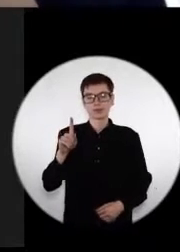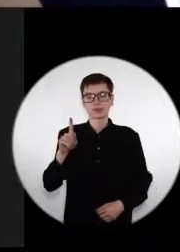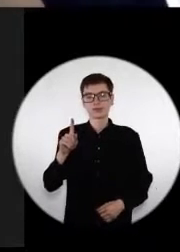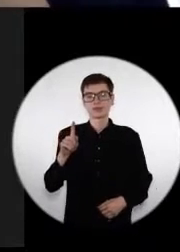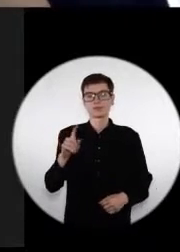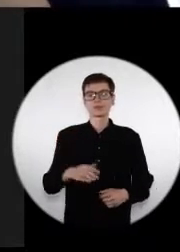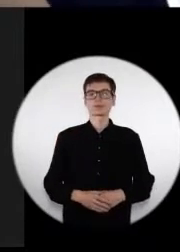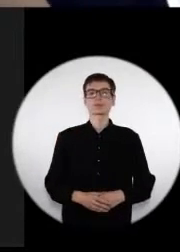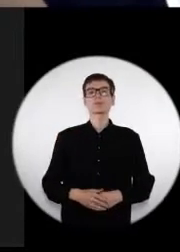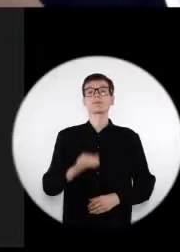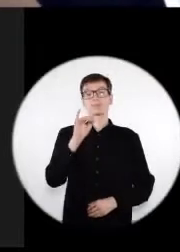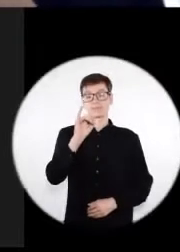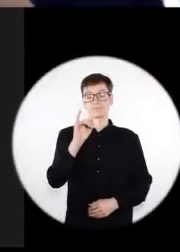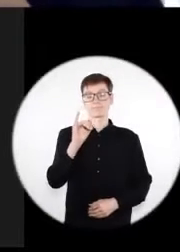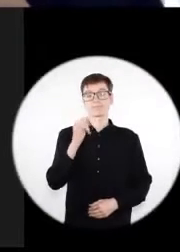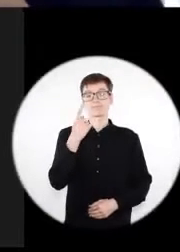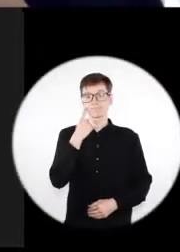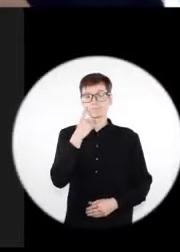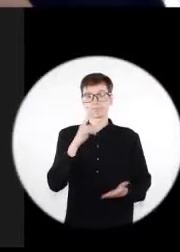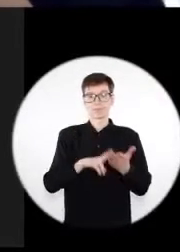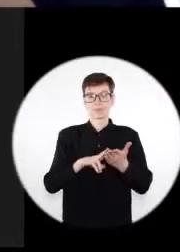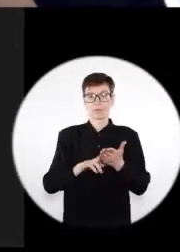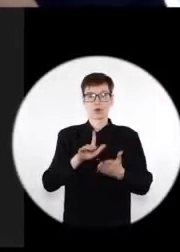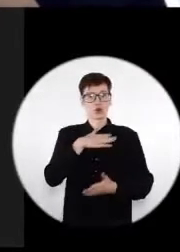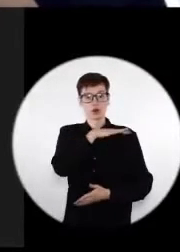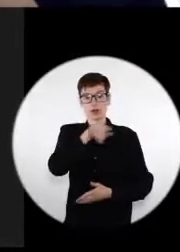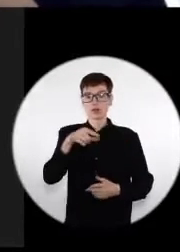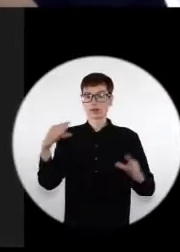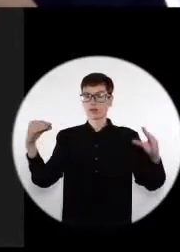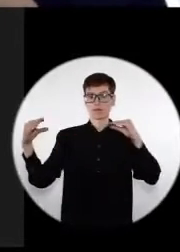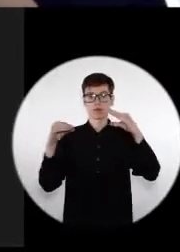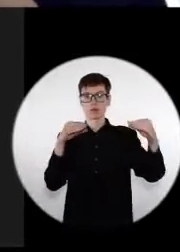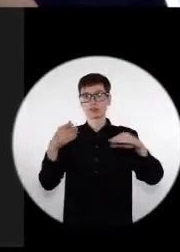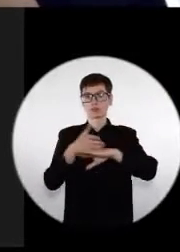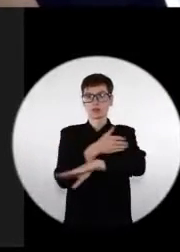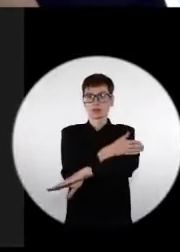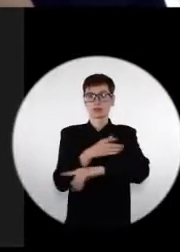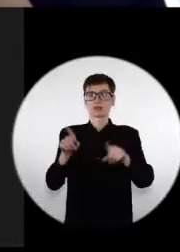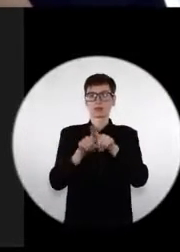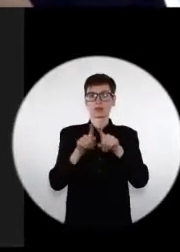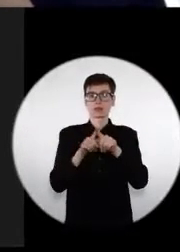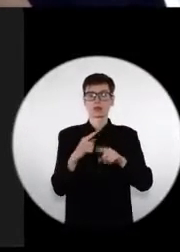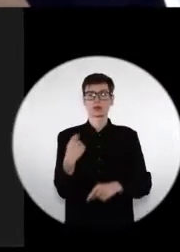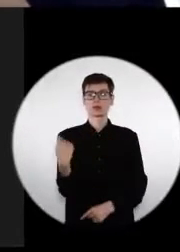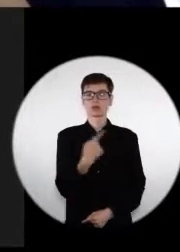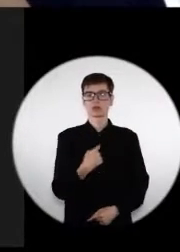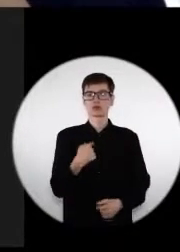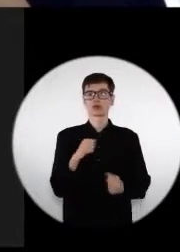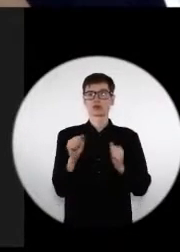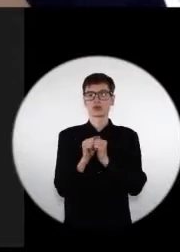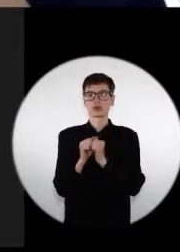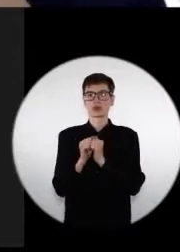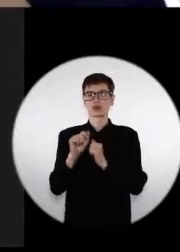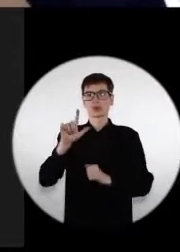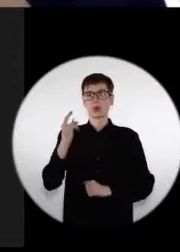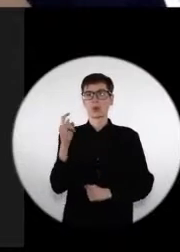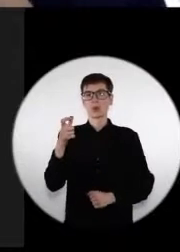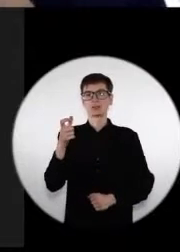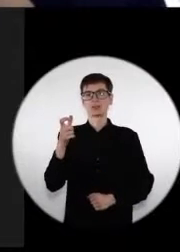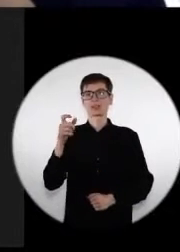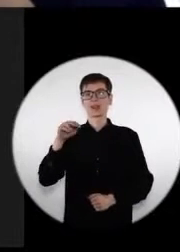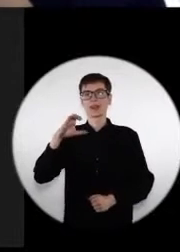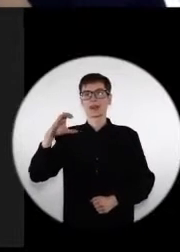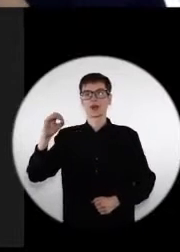yo la pregunta compleja no sé no sé si fue una pregunta derechamente pero pero mira la verdad es que a propósito de